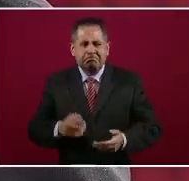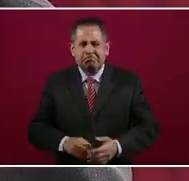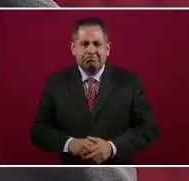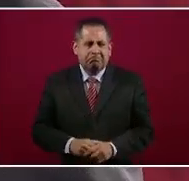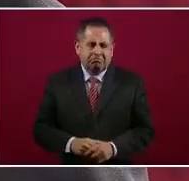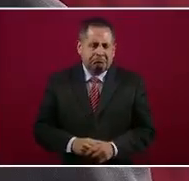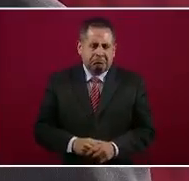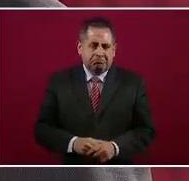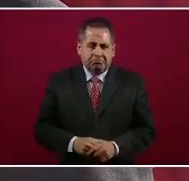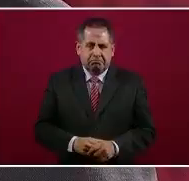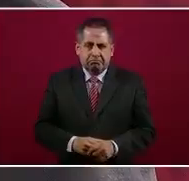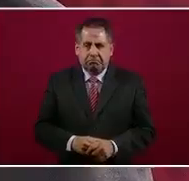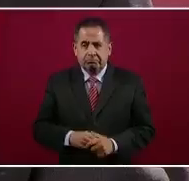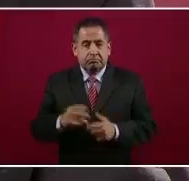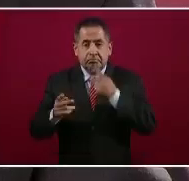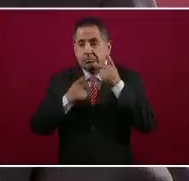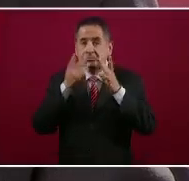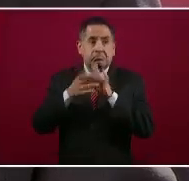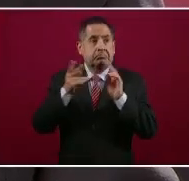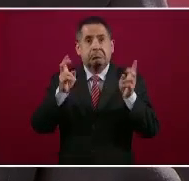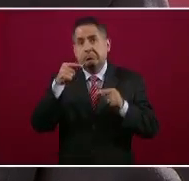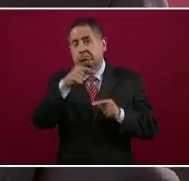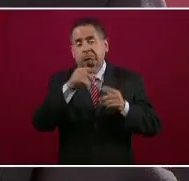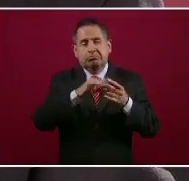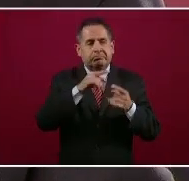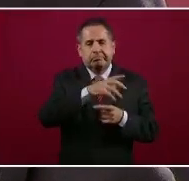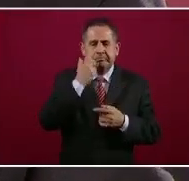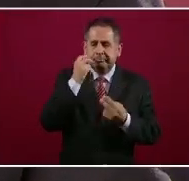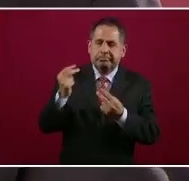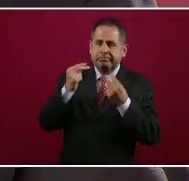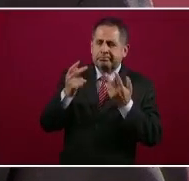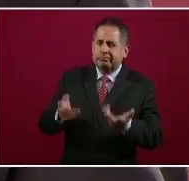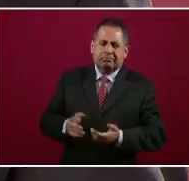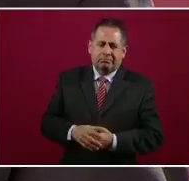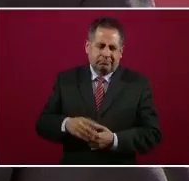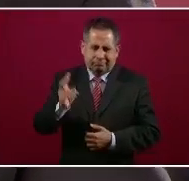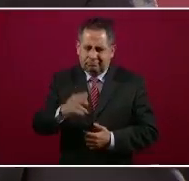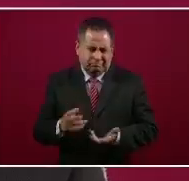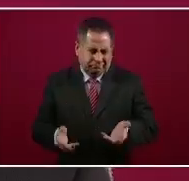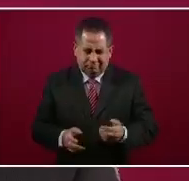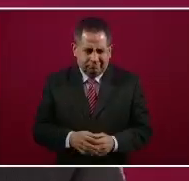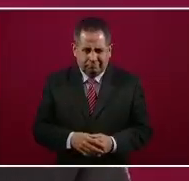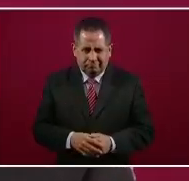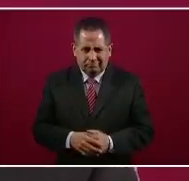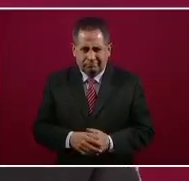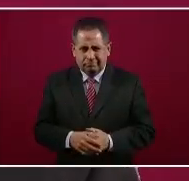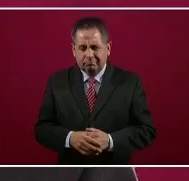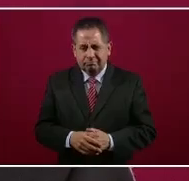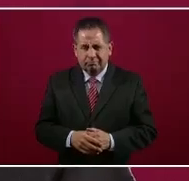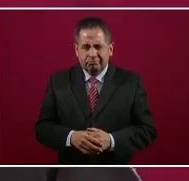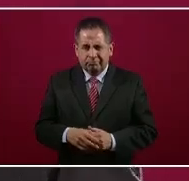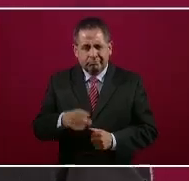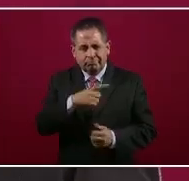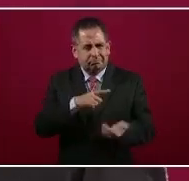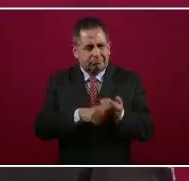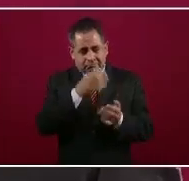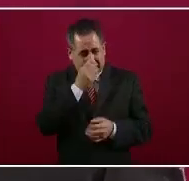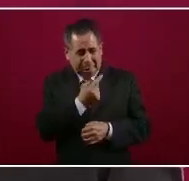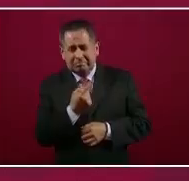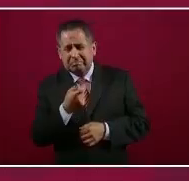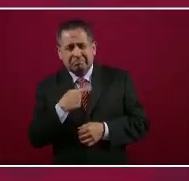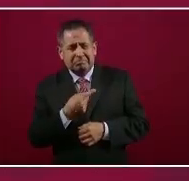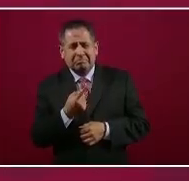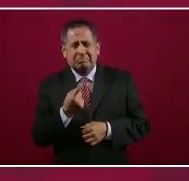el que estemos hablando de estos temas cuando la verdad este son 100